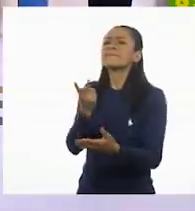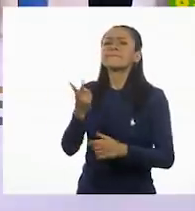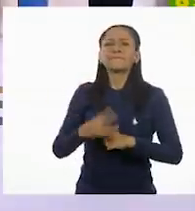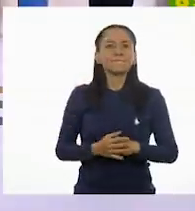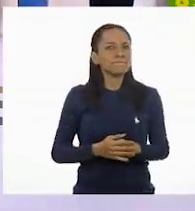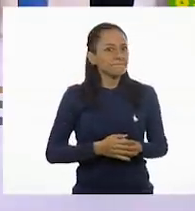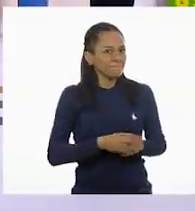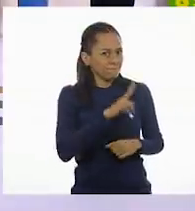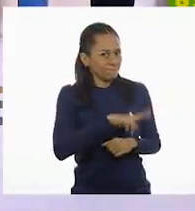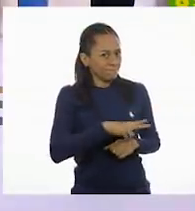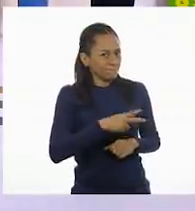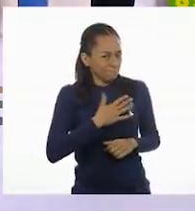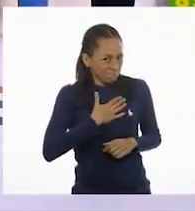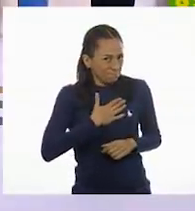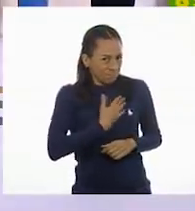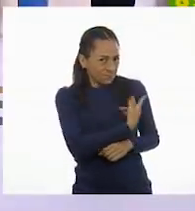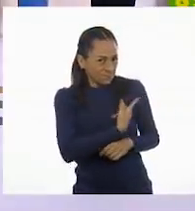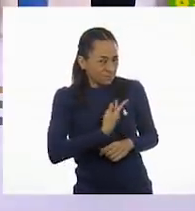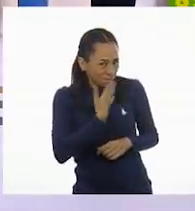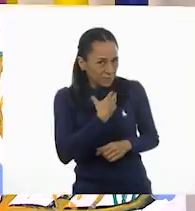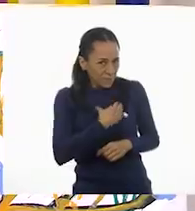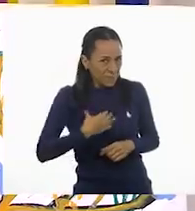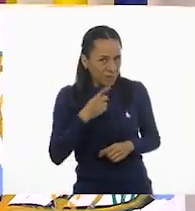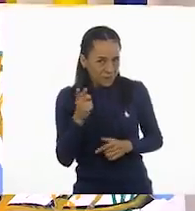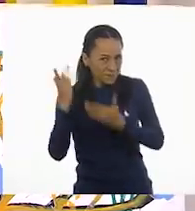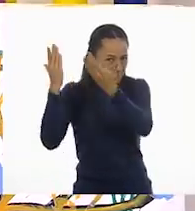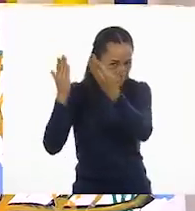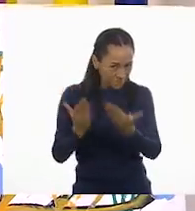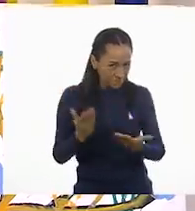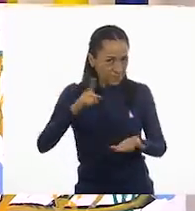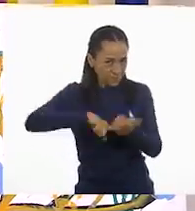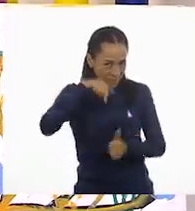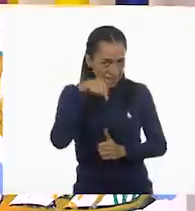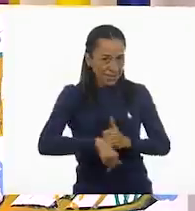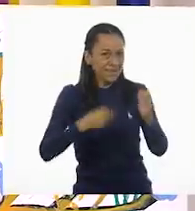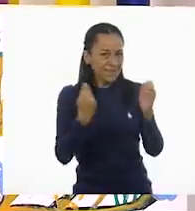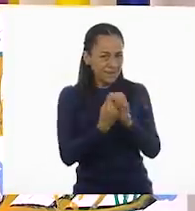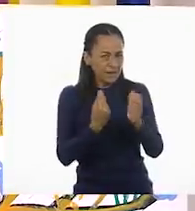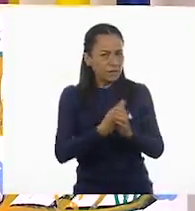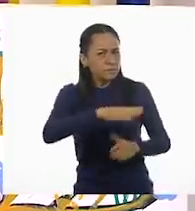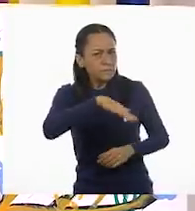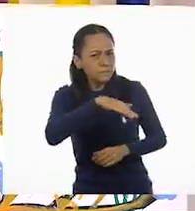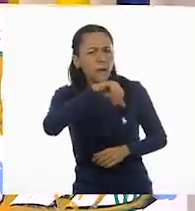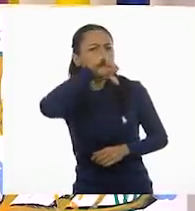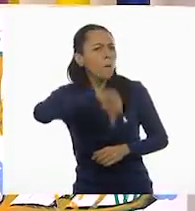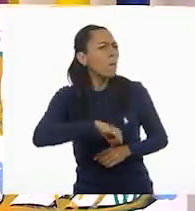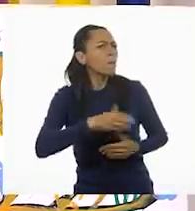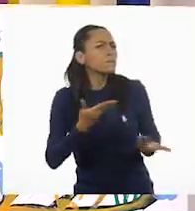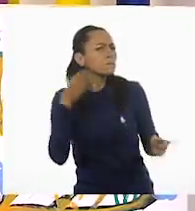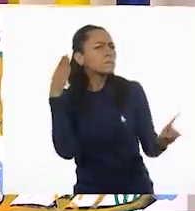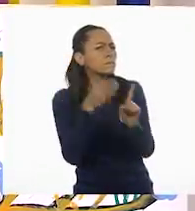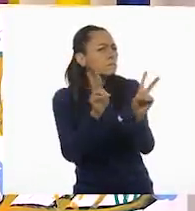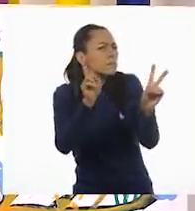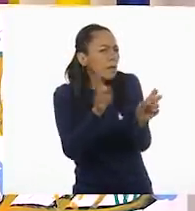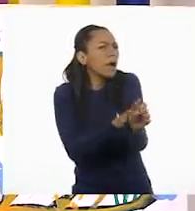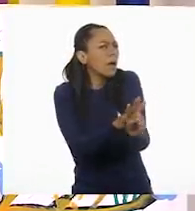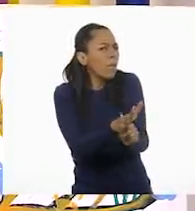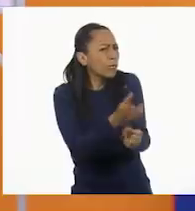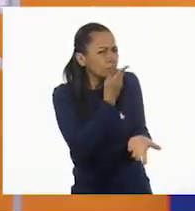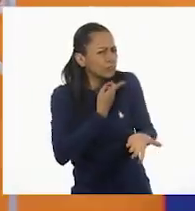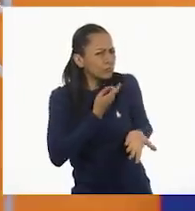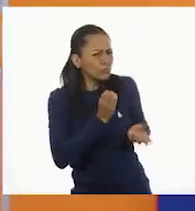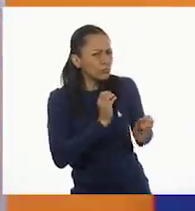de tenerla aquí en nuestra clase. Sí. Oiga, pero no nos dijo de qué vamos a hablar el día de hoy. Sí, ¿qué es lo primero que haremos? Bueno, muy